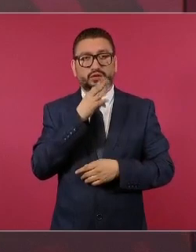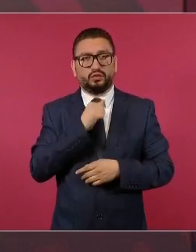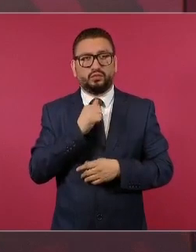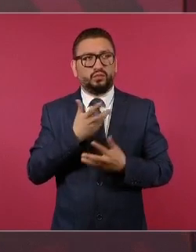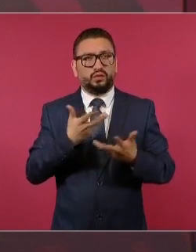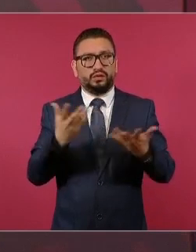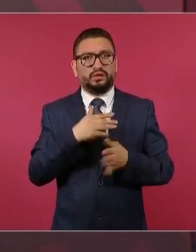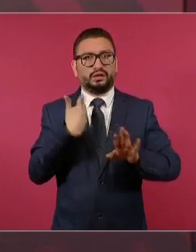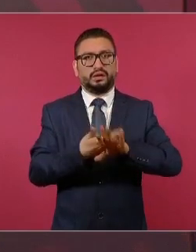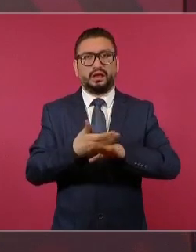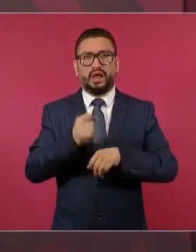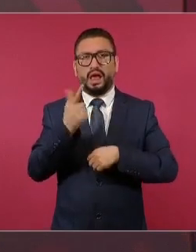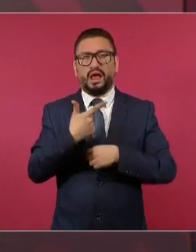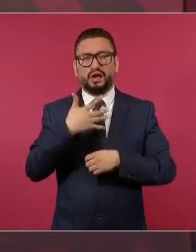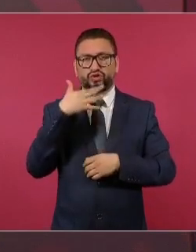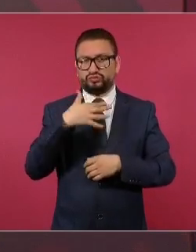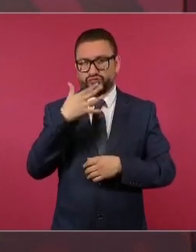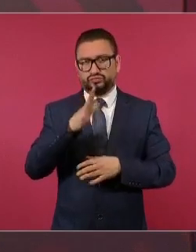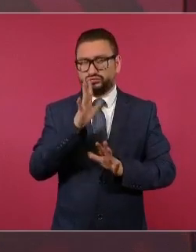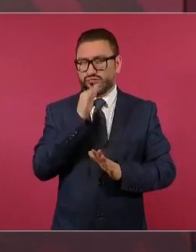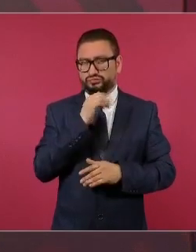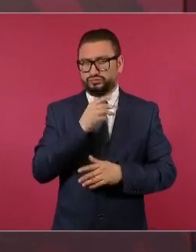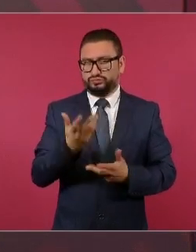de cometer un acto de corrupción.